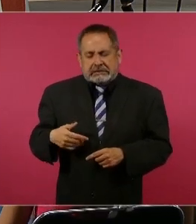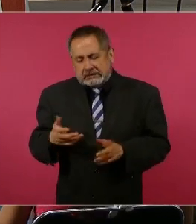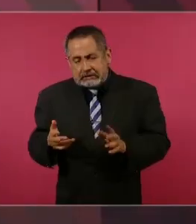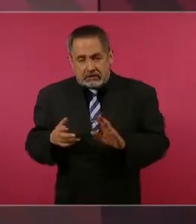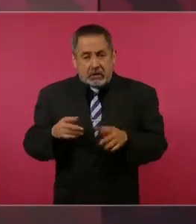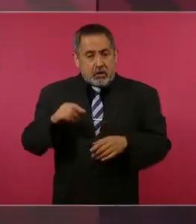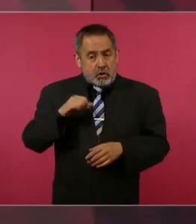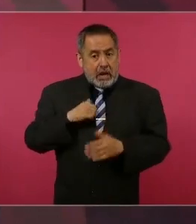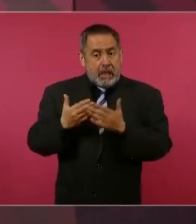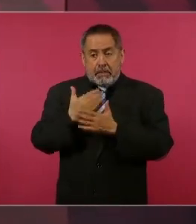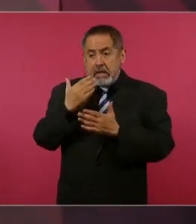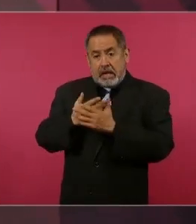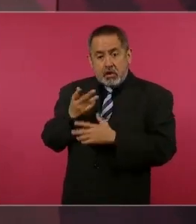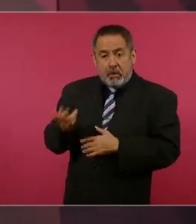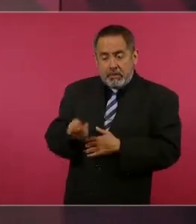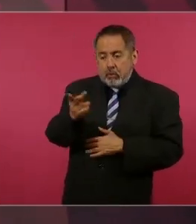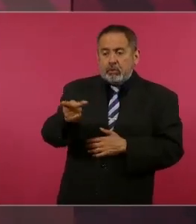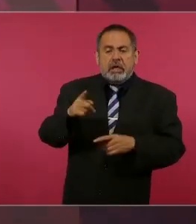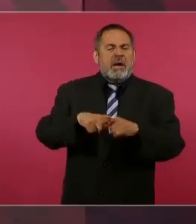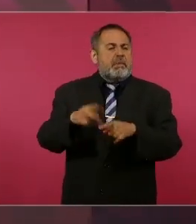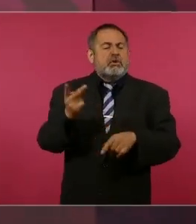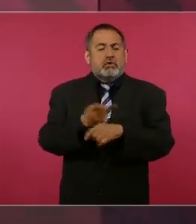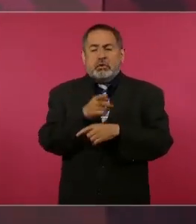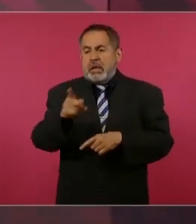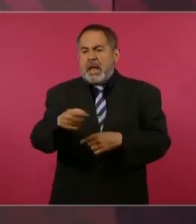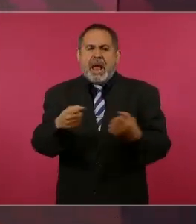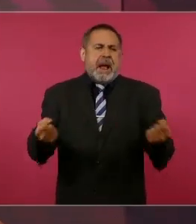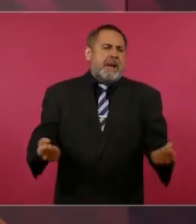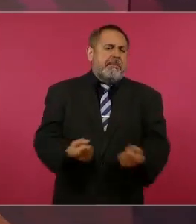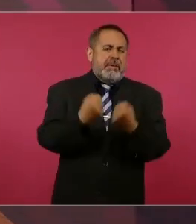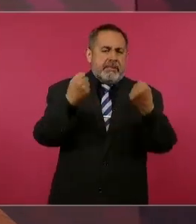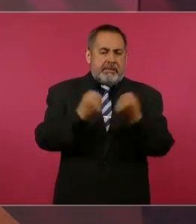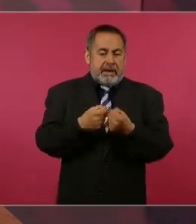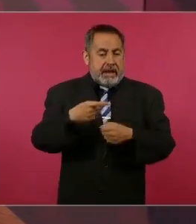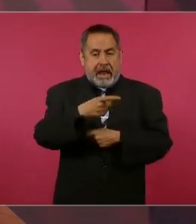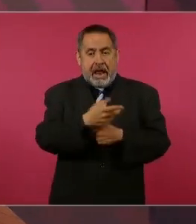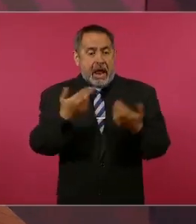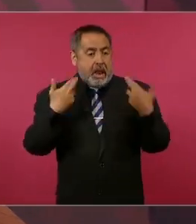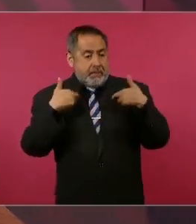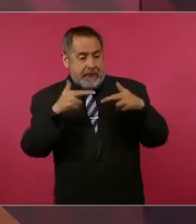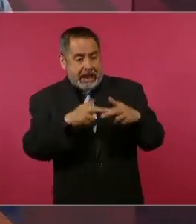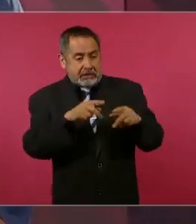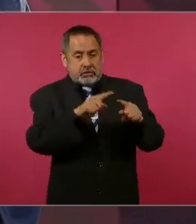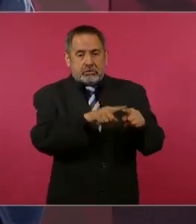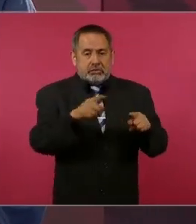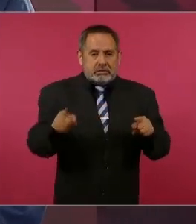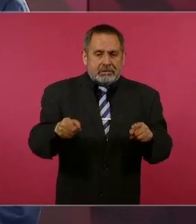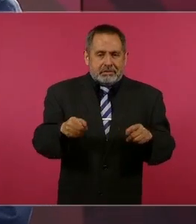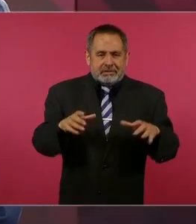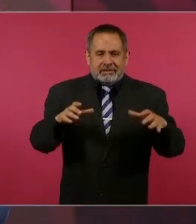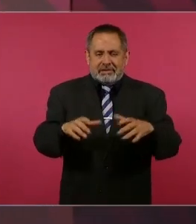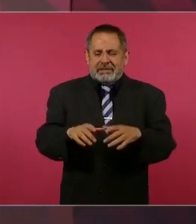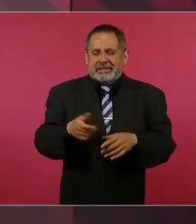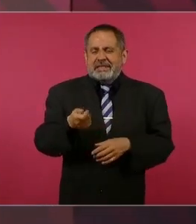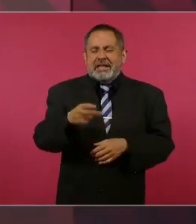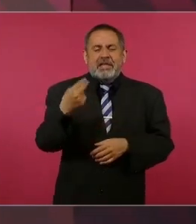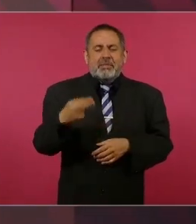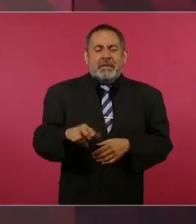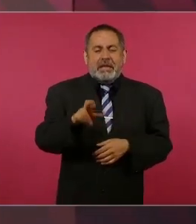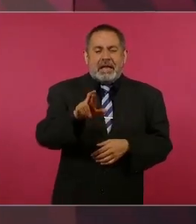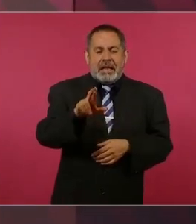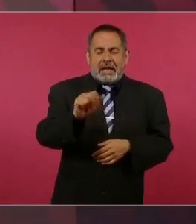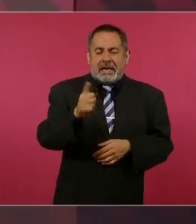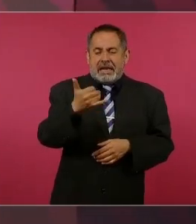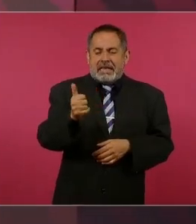Pregunté en la mañana del enfrentamiento entre maestros y se llama La Raya,